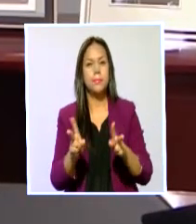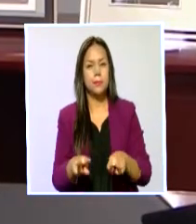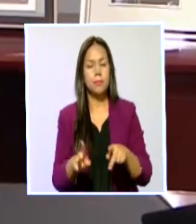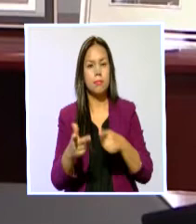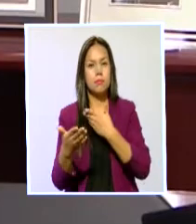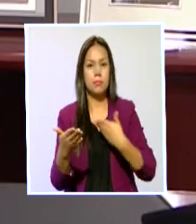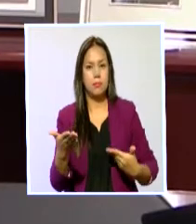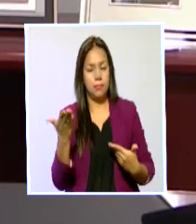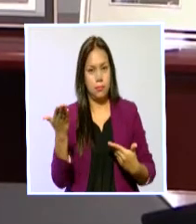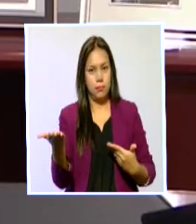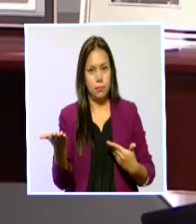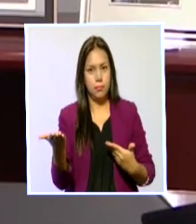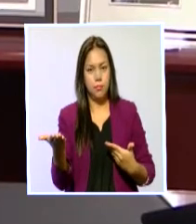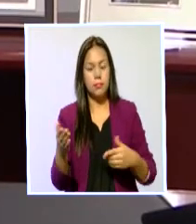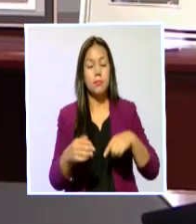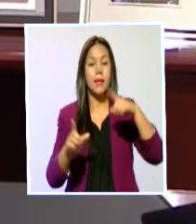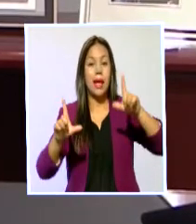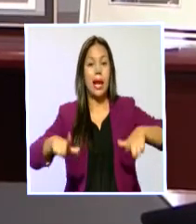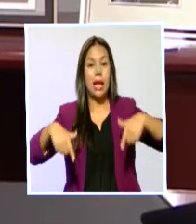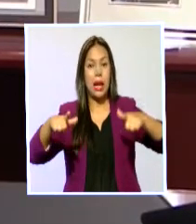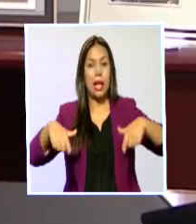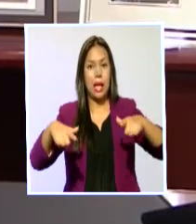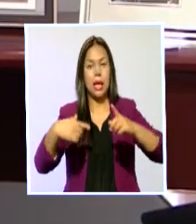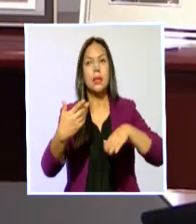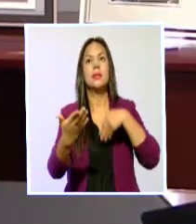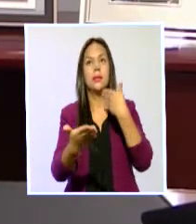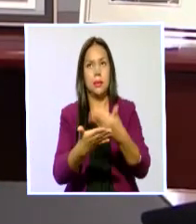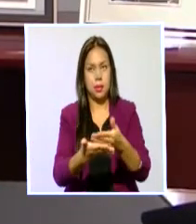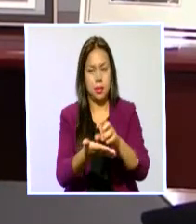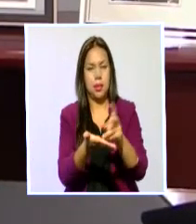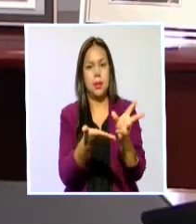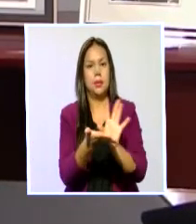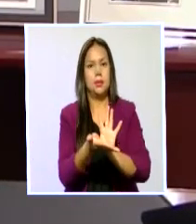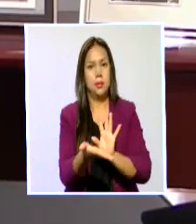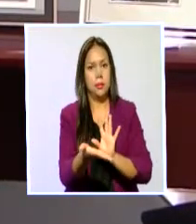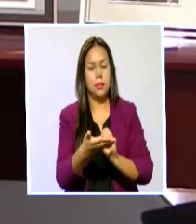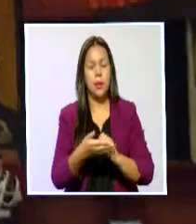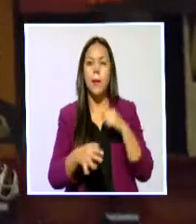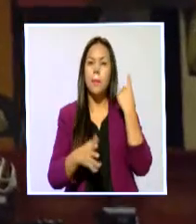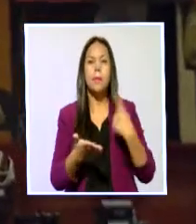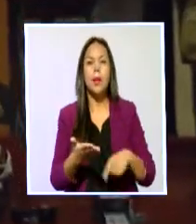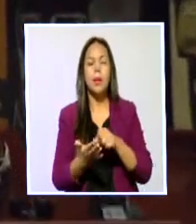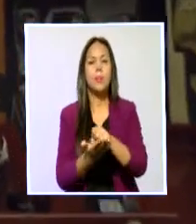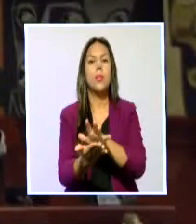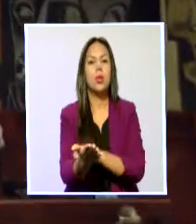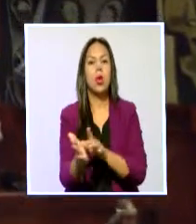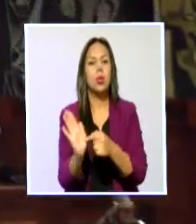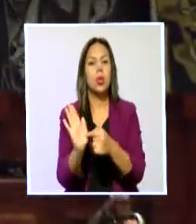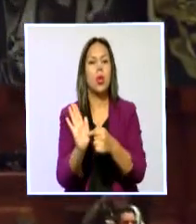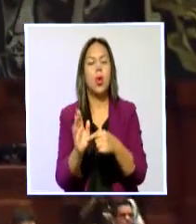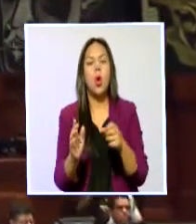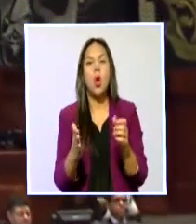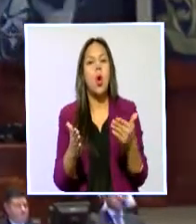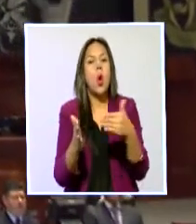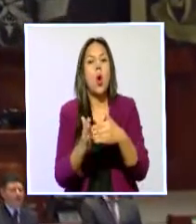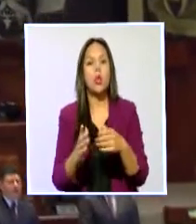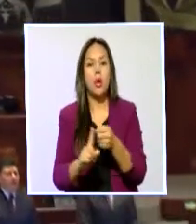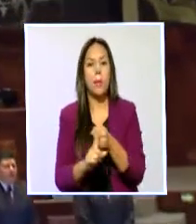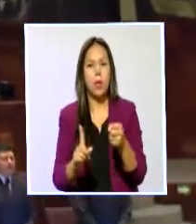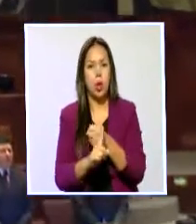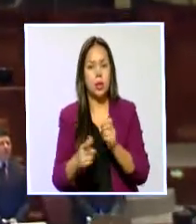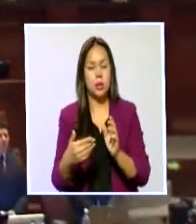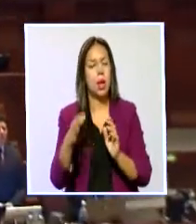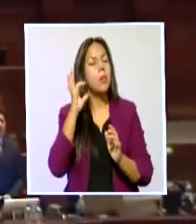que el presidente de la República, Lenín Moreno, acuda a la Asamblea Nacional para presentar un proyecto de ley contra la violencia a la mujer.